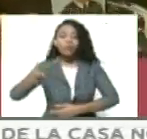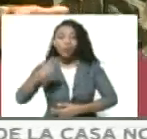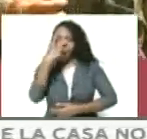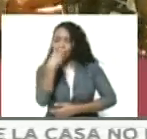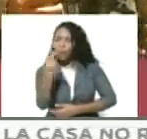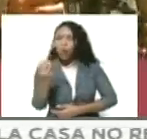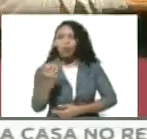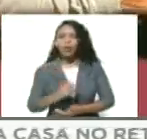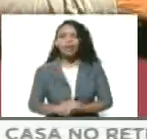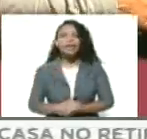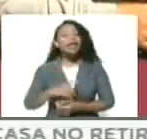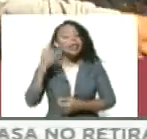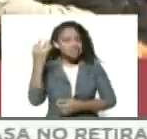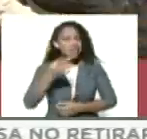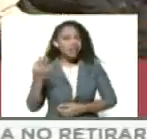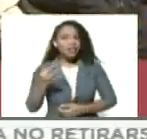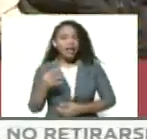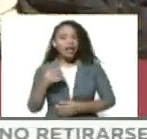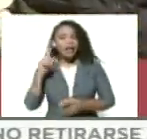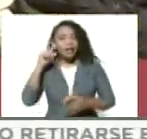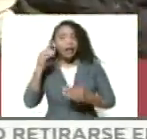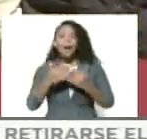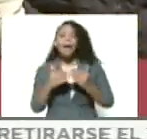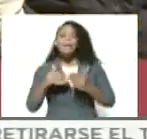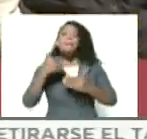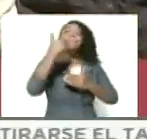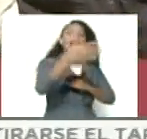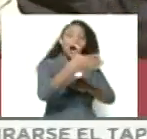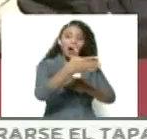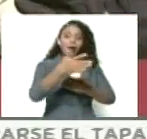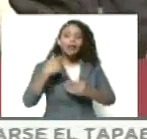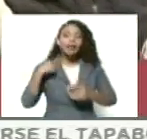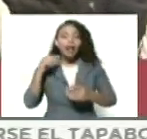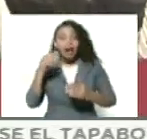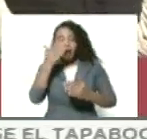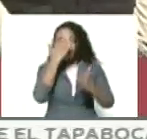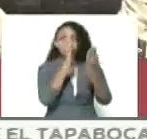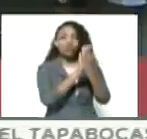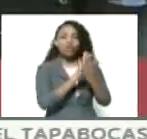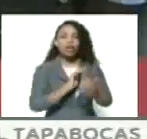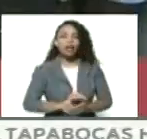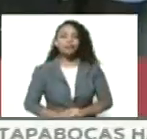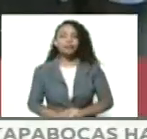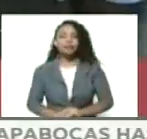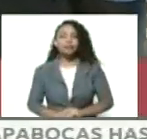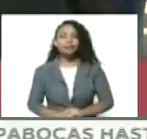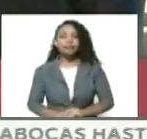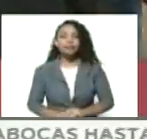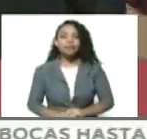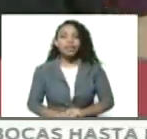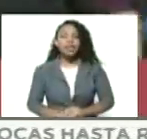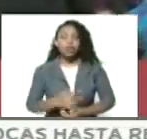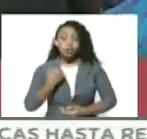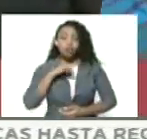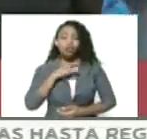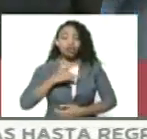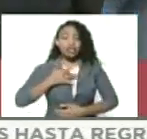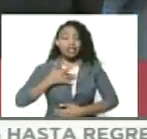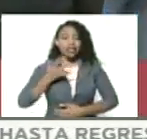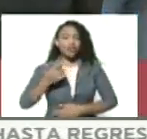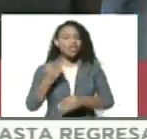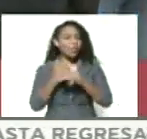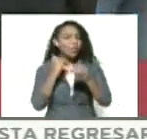De verdad que trasciende nuestra frontera. De largo, diría yo, trasciende nuestra frontera. Así que tenemos que sentirnos